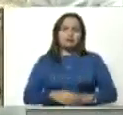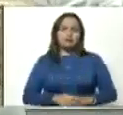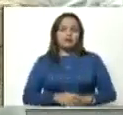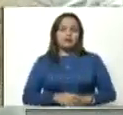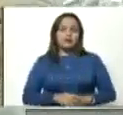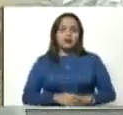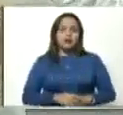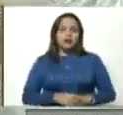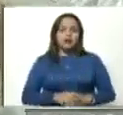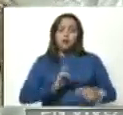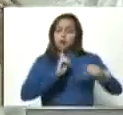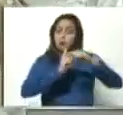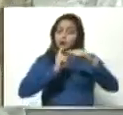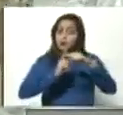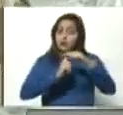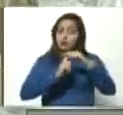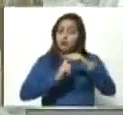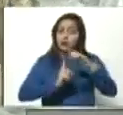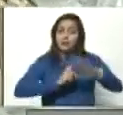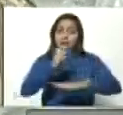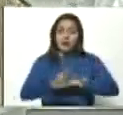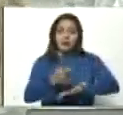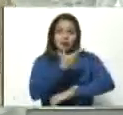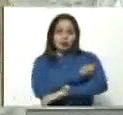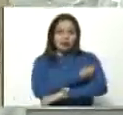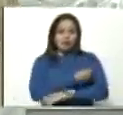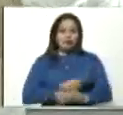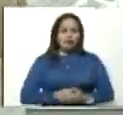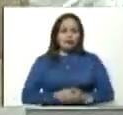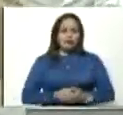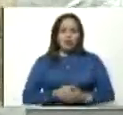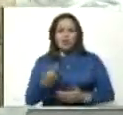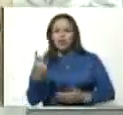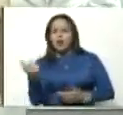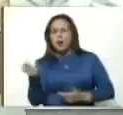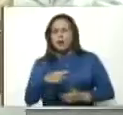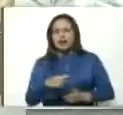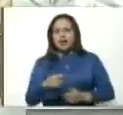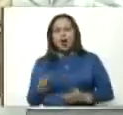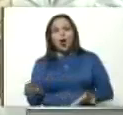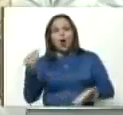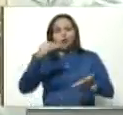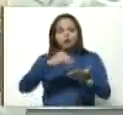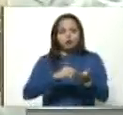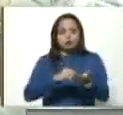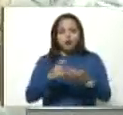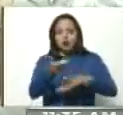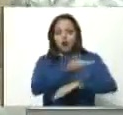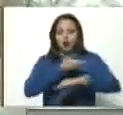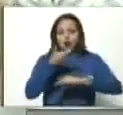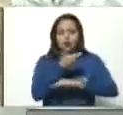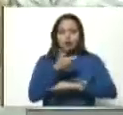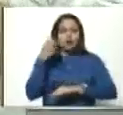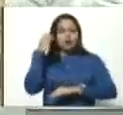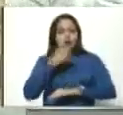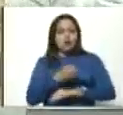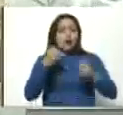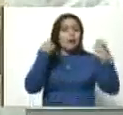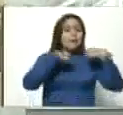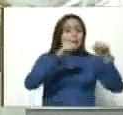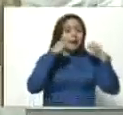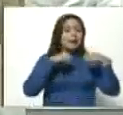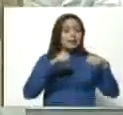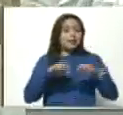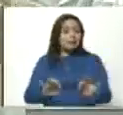programa de vacunación. Y hace alrededor de 2 meses fuimos incluidos por el gobierno cubano en el ensayo